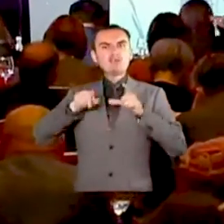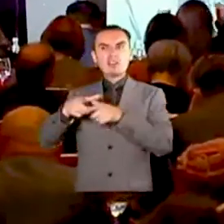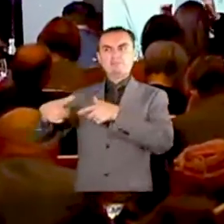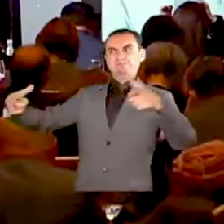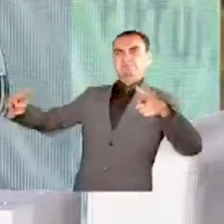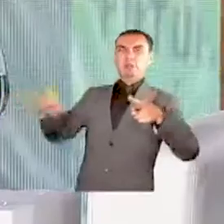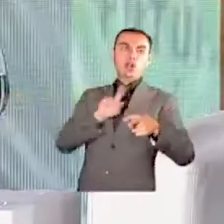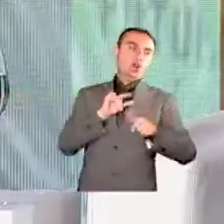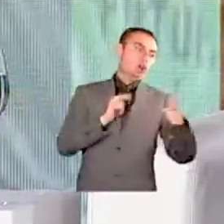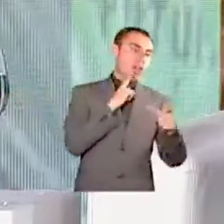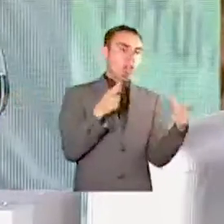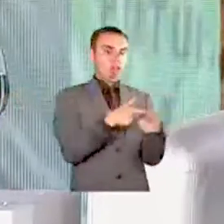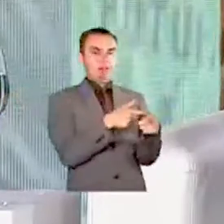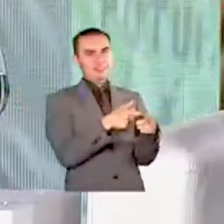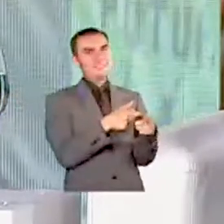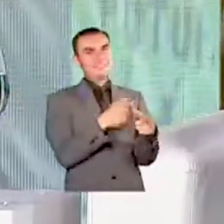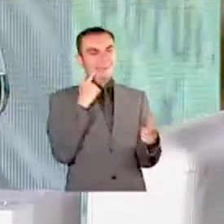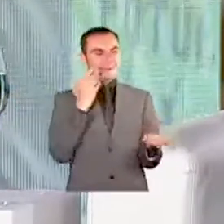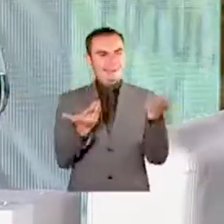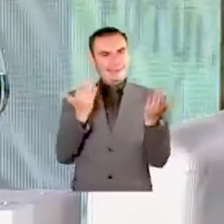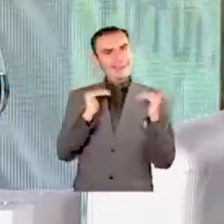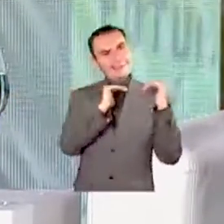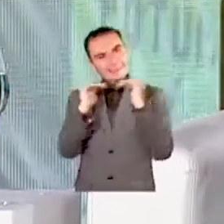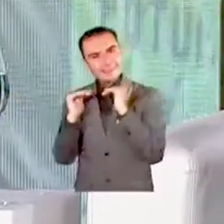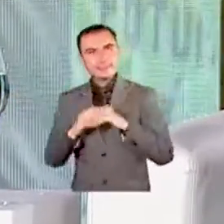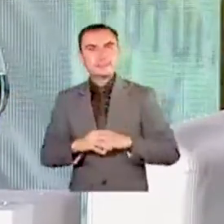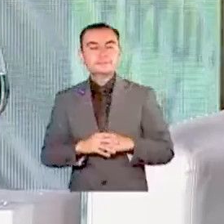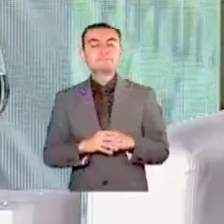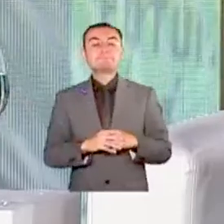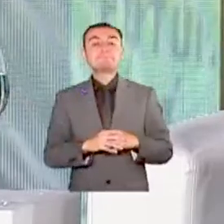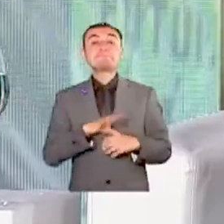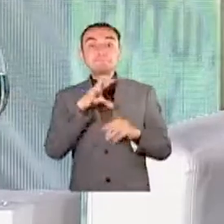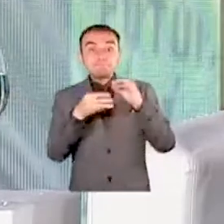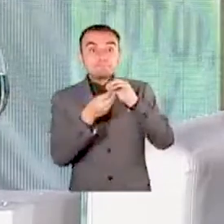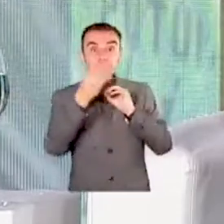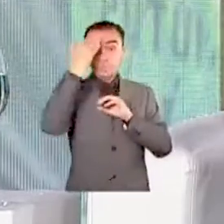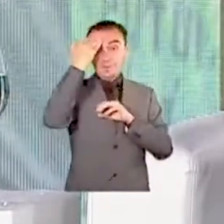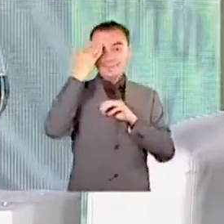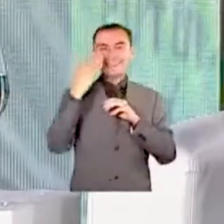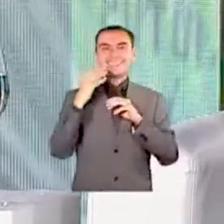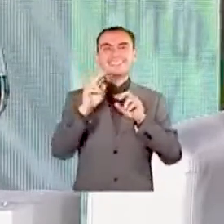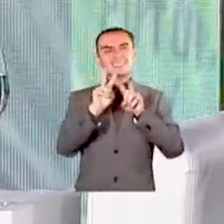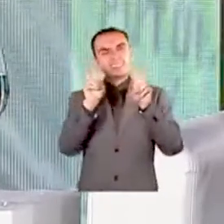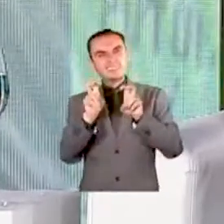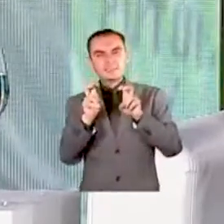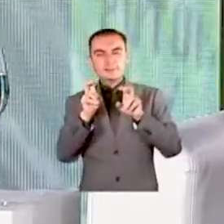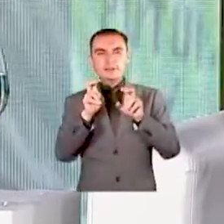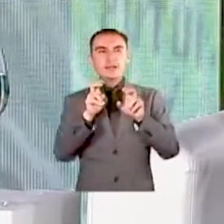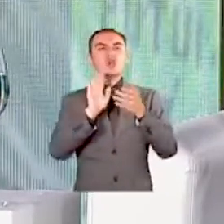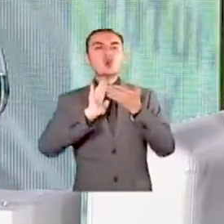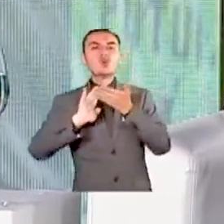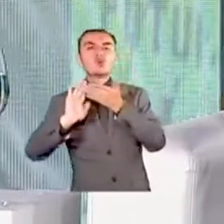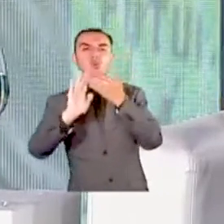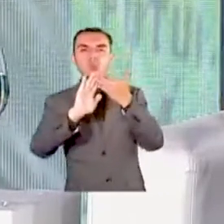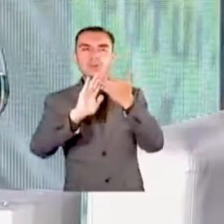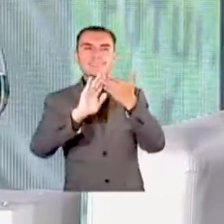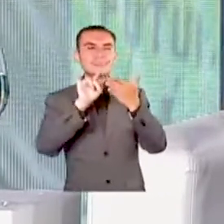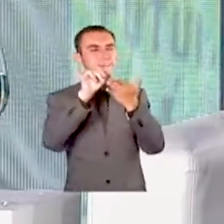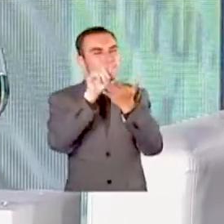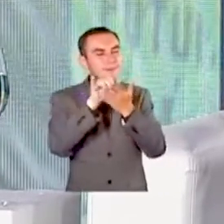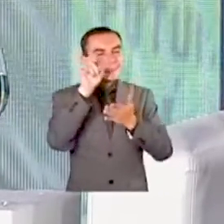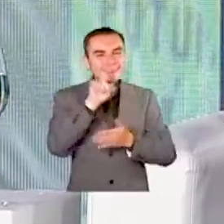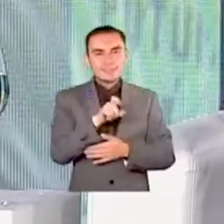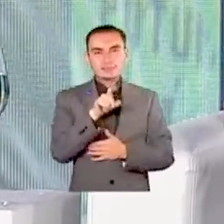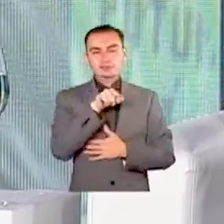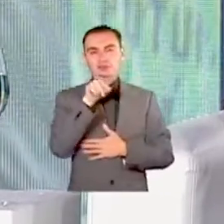la tierra. En punto a lo que tiene que ver con las medidas de reparación, es necesario que el reto sea